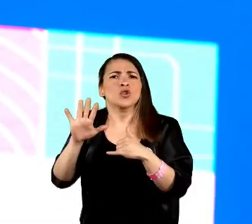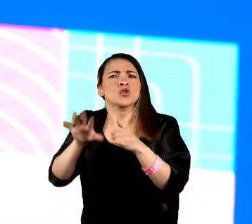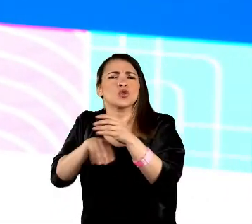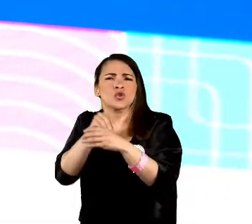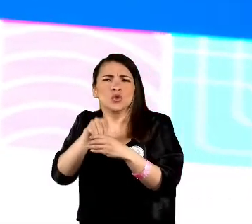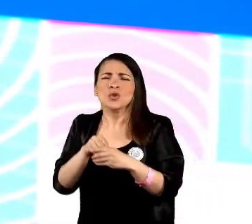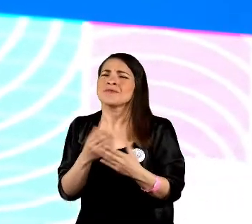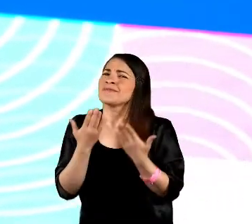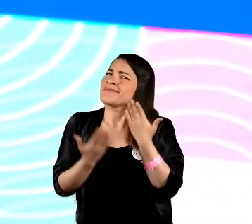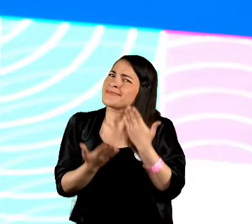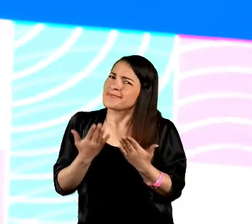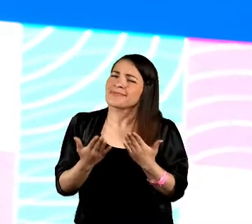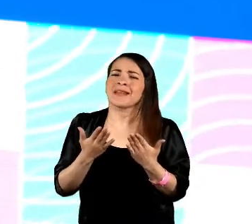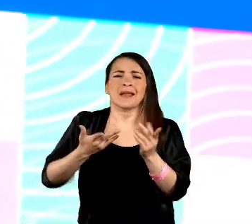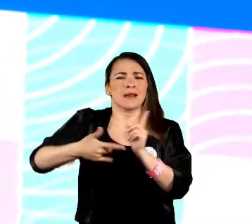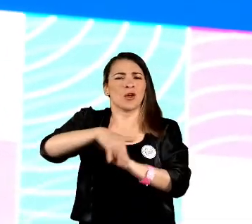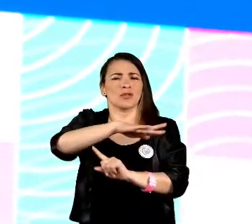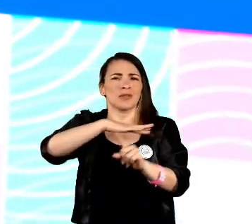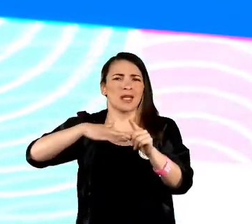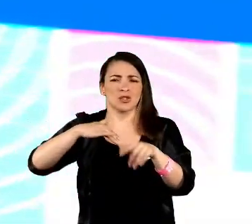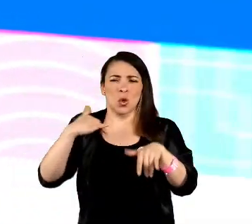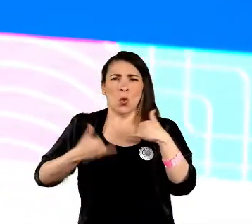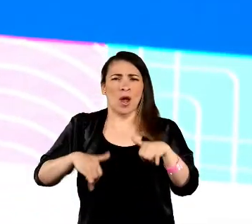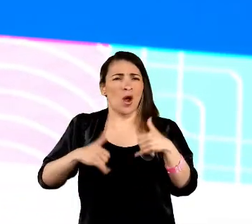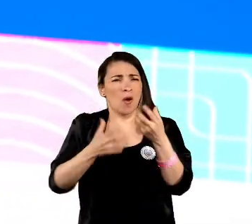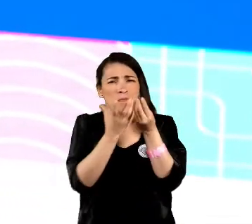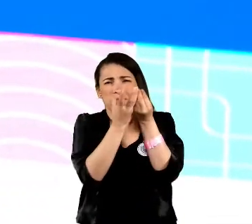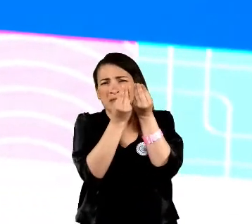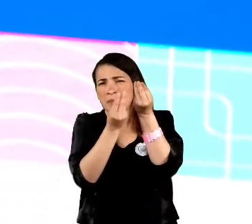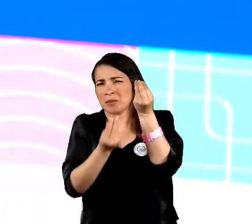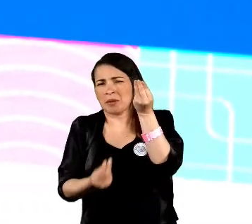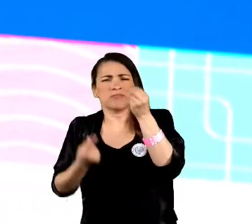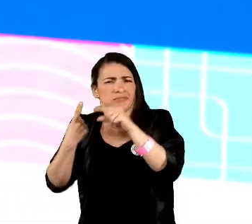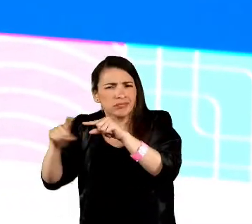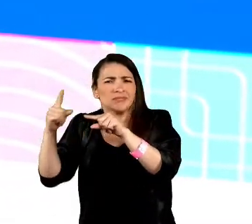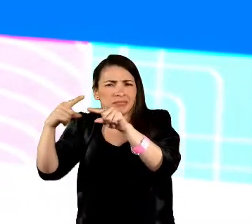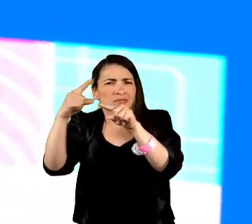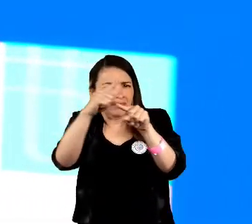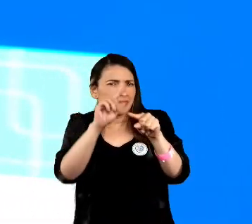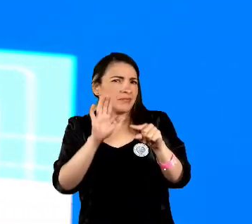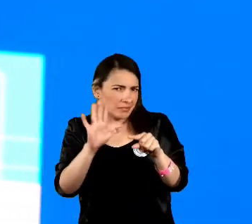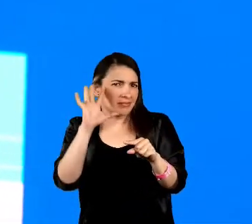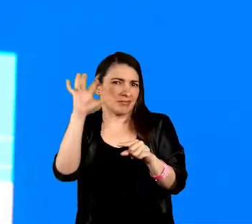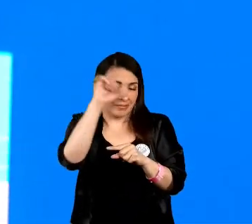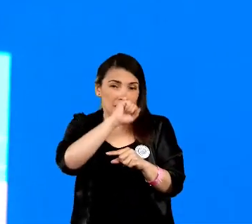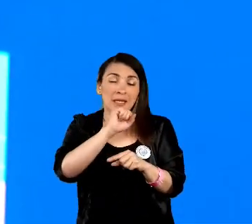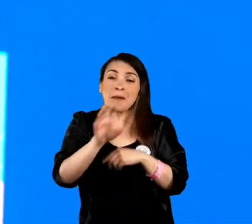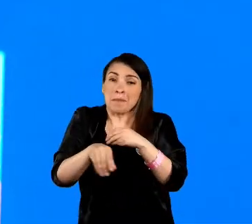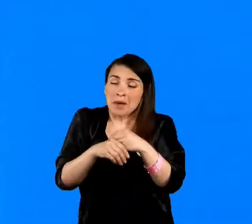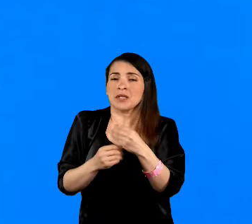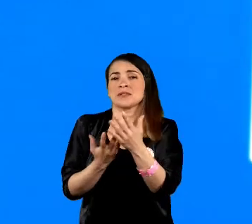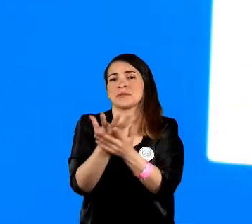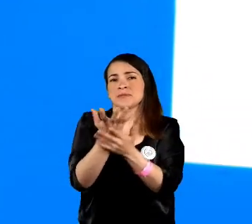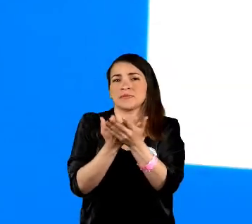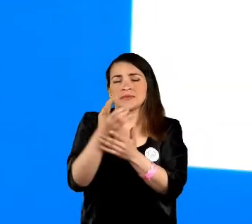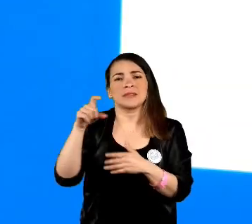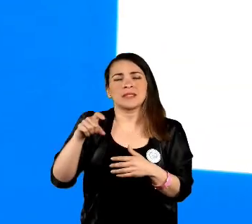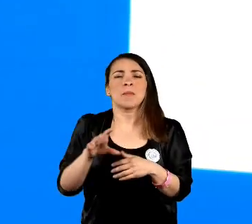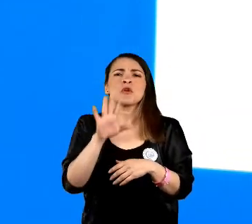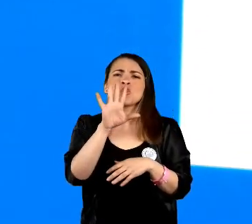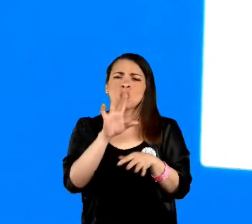todos tienen su gente especializada y sí como recomendación cada vez más especializado lo que estén haciendo